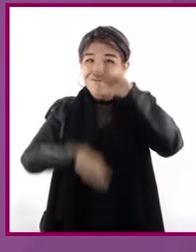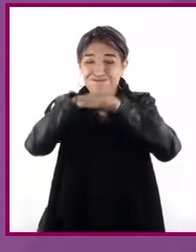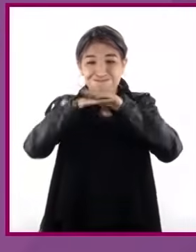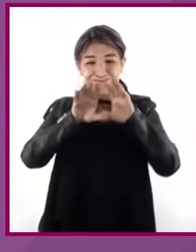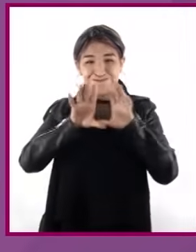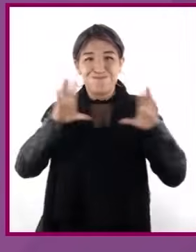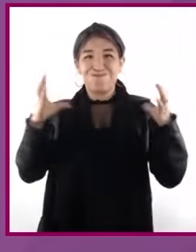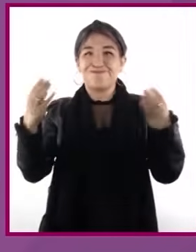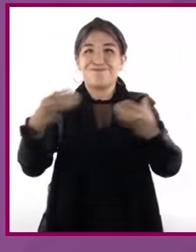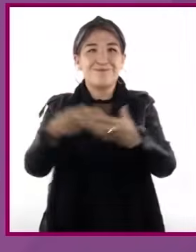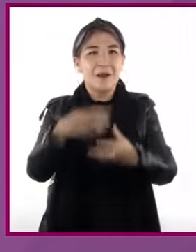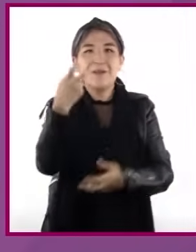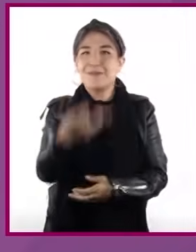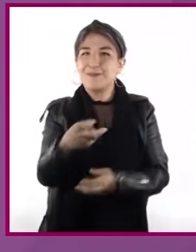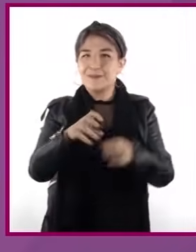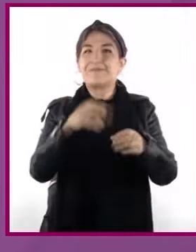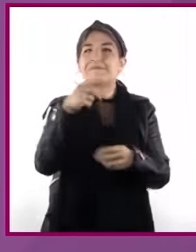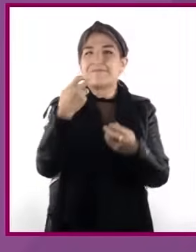espacio disponible.